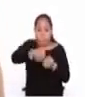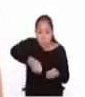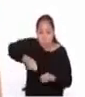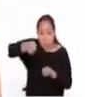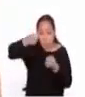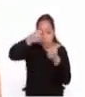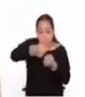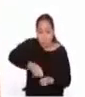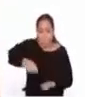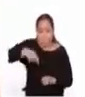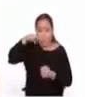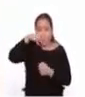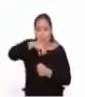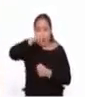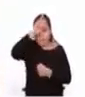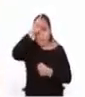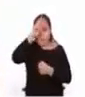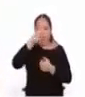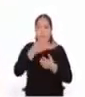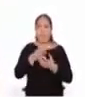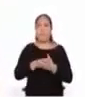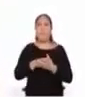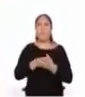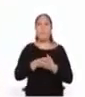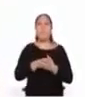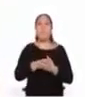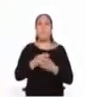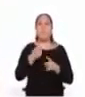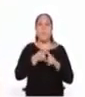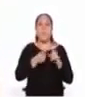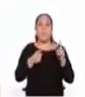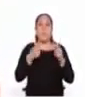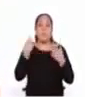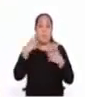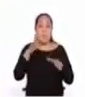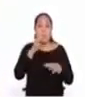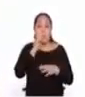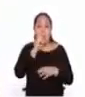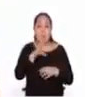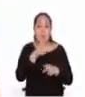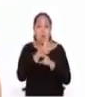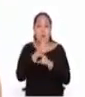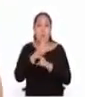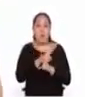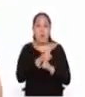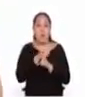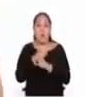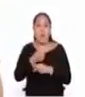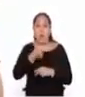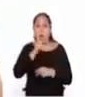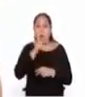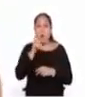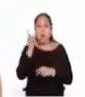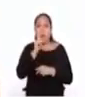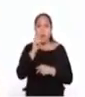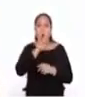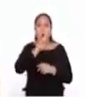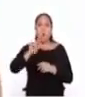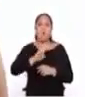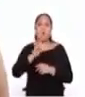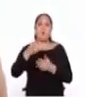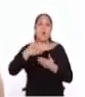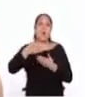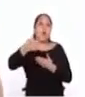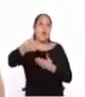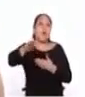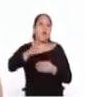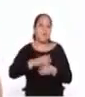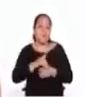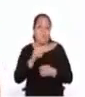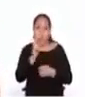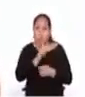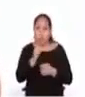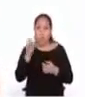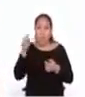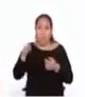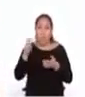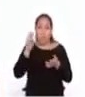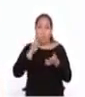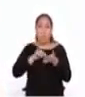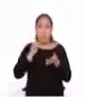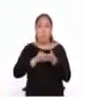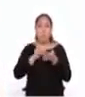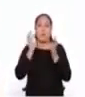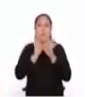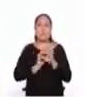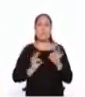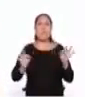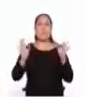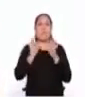país, pero ya aprendí que debemos cuidar el agua, no hay que malgastarla, porque es lo más importante